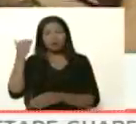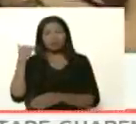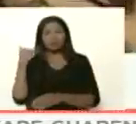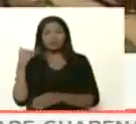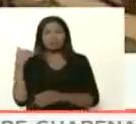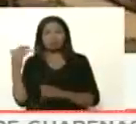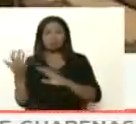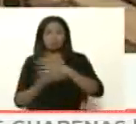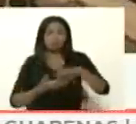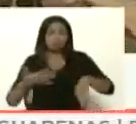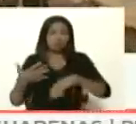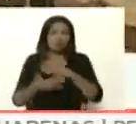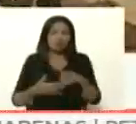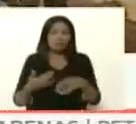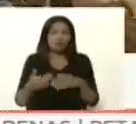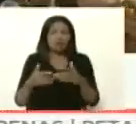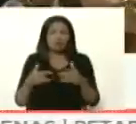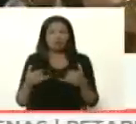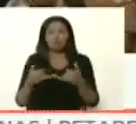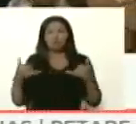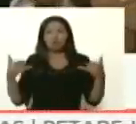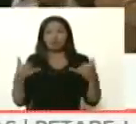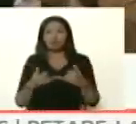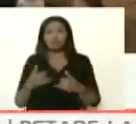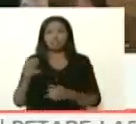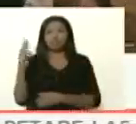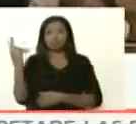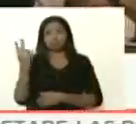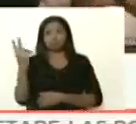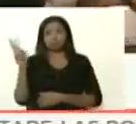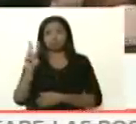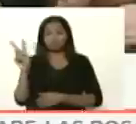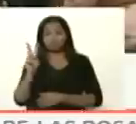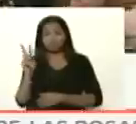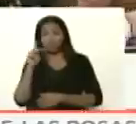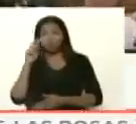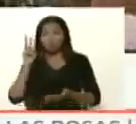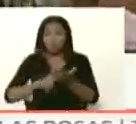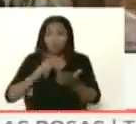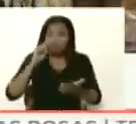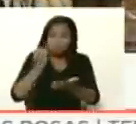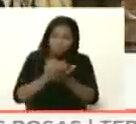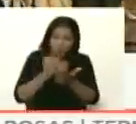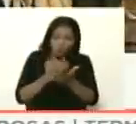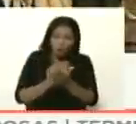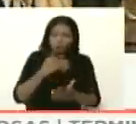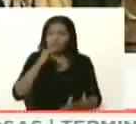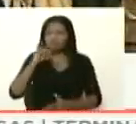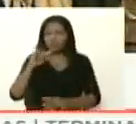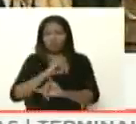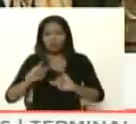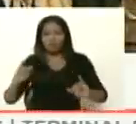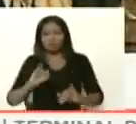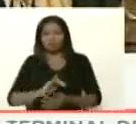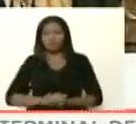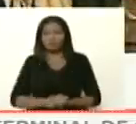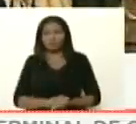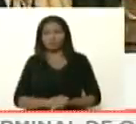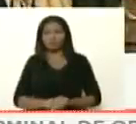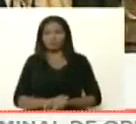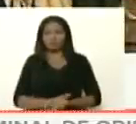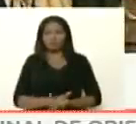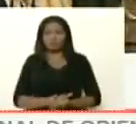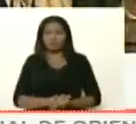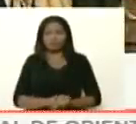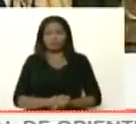sabotaje en la línea 2 del metro. Sabotaje comprobado, demostrado y denunciado. Sabotaje a